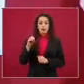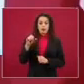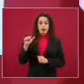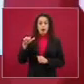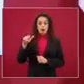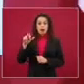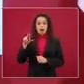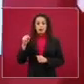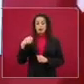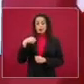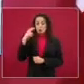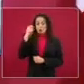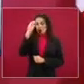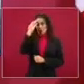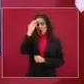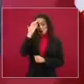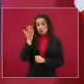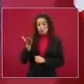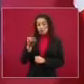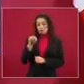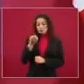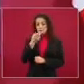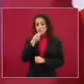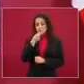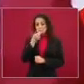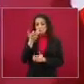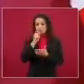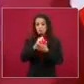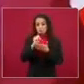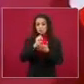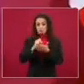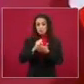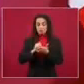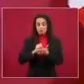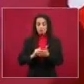Marco Amares, no lo conozco.